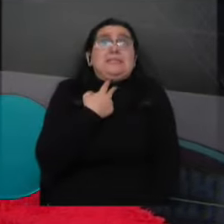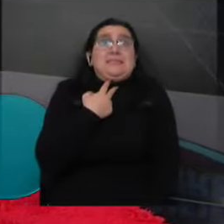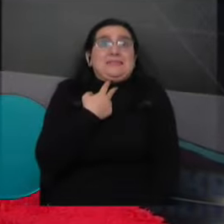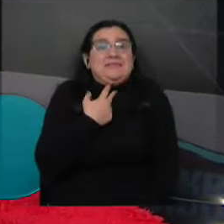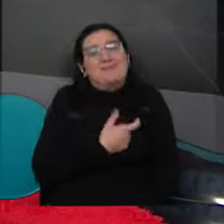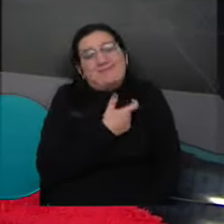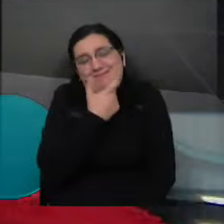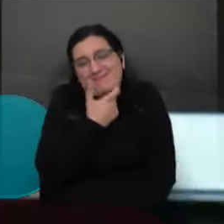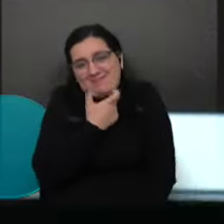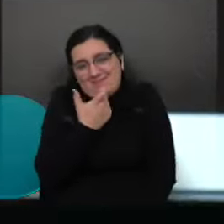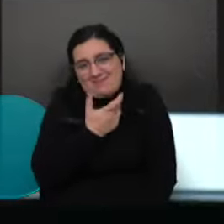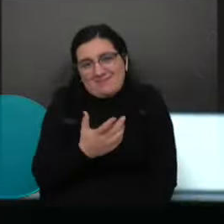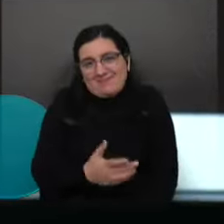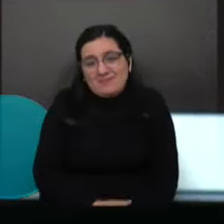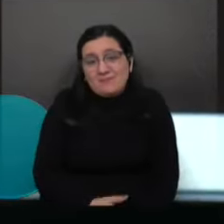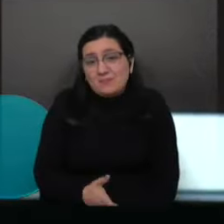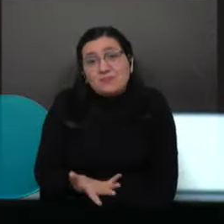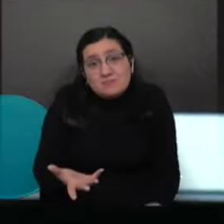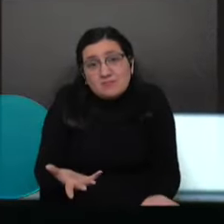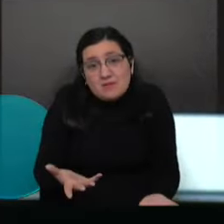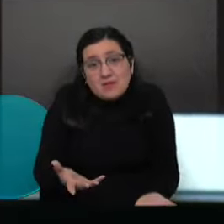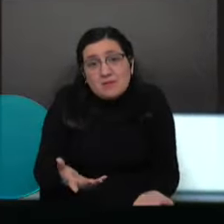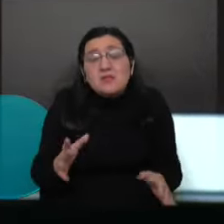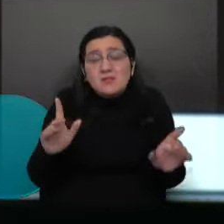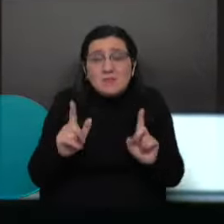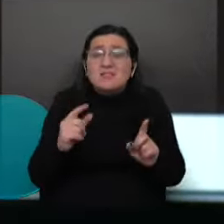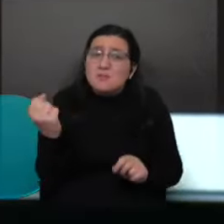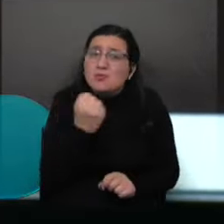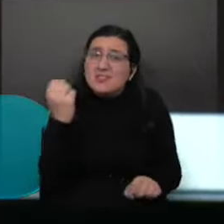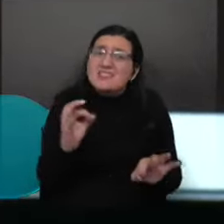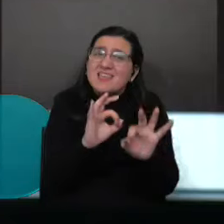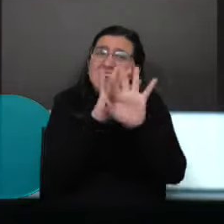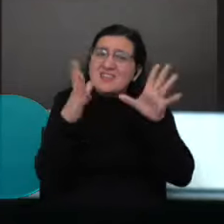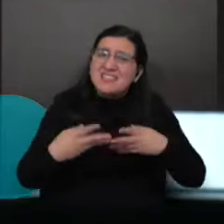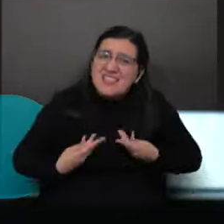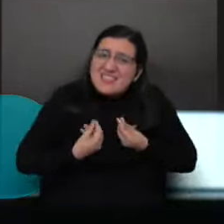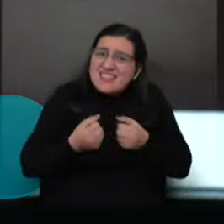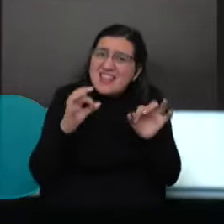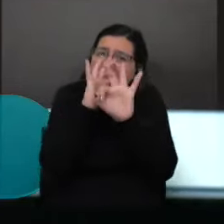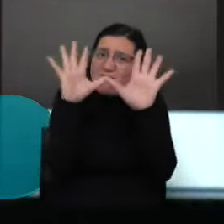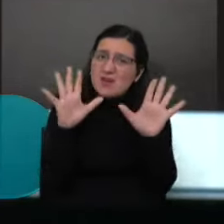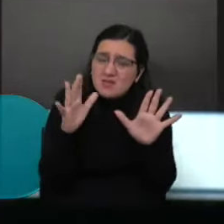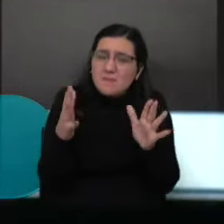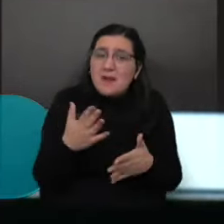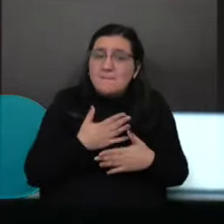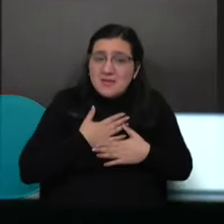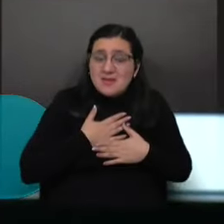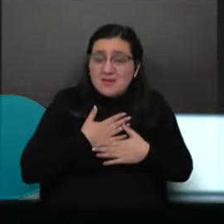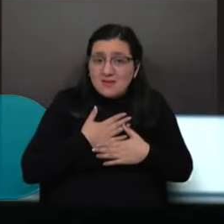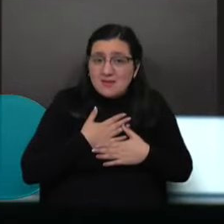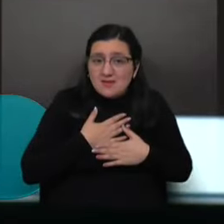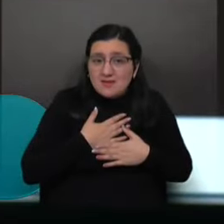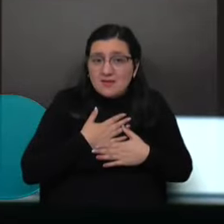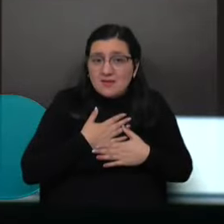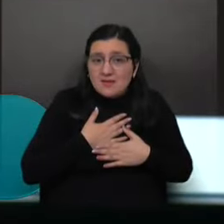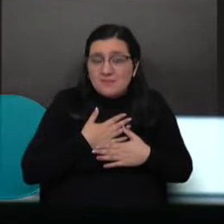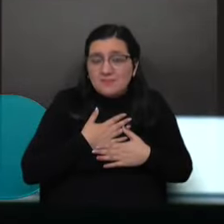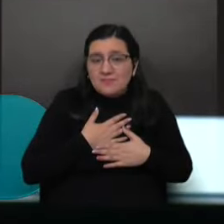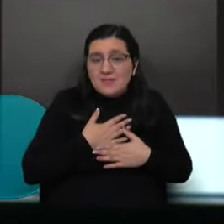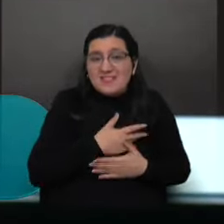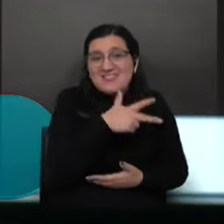rras al aire nos vivimos cerrando y a ser libres yo la libertad que que hay entrees